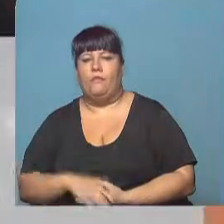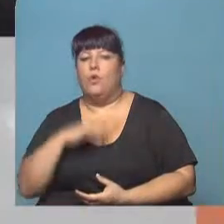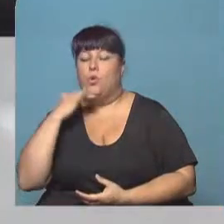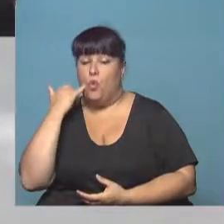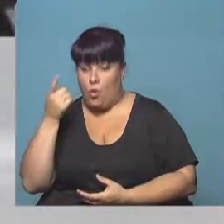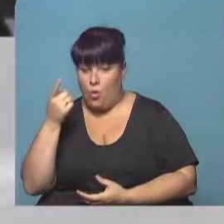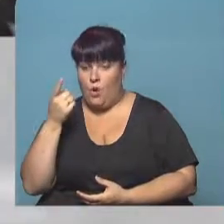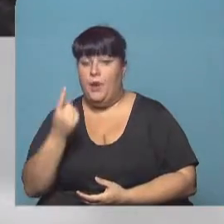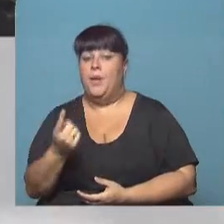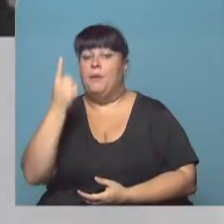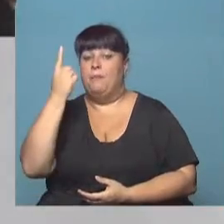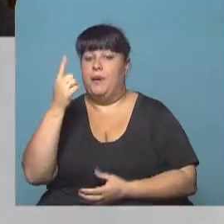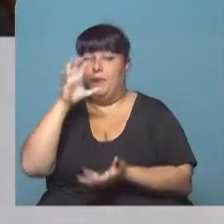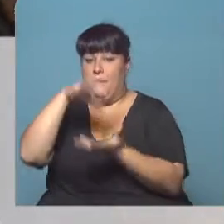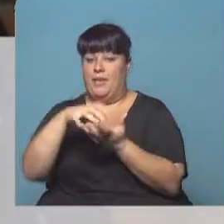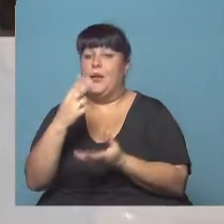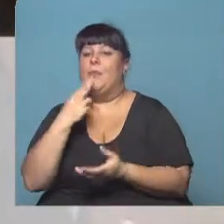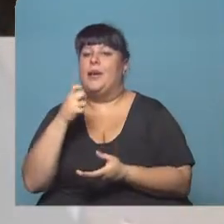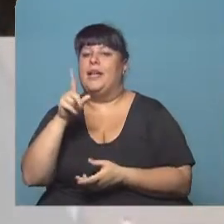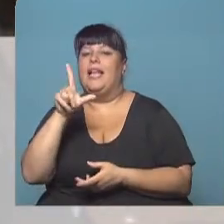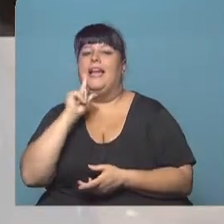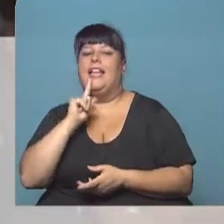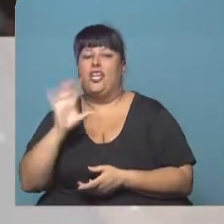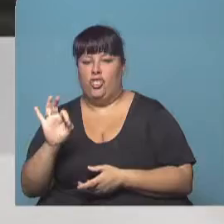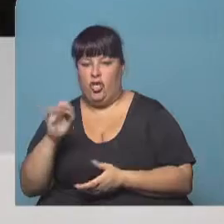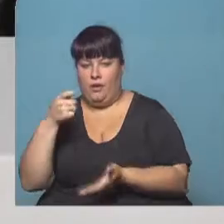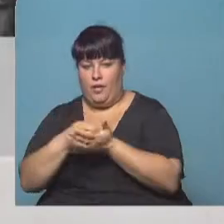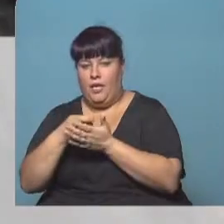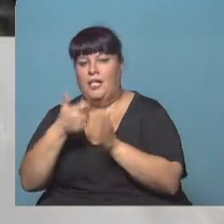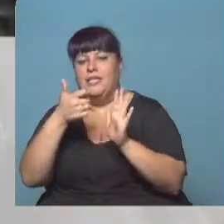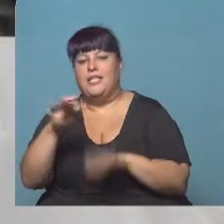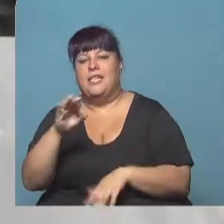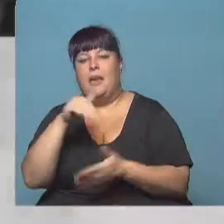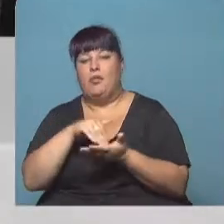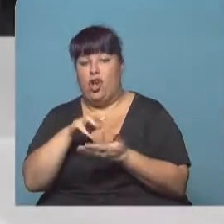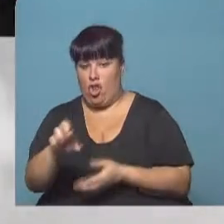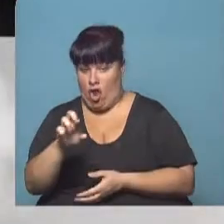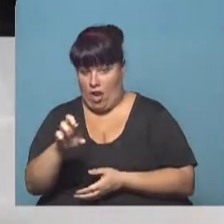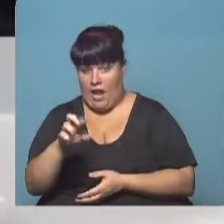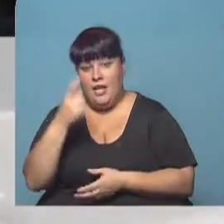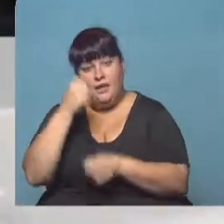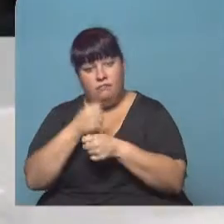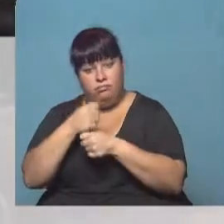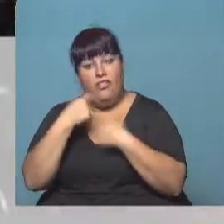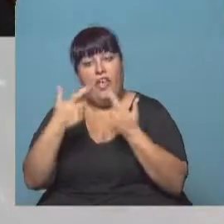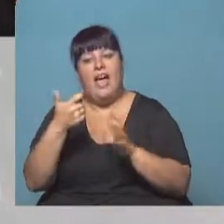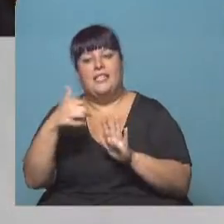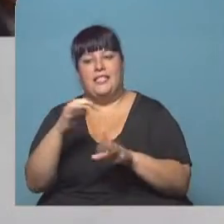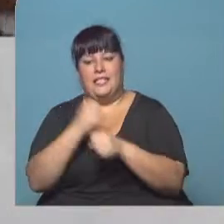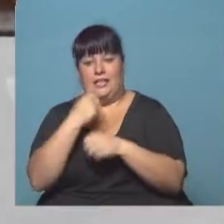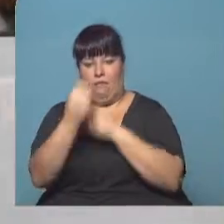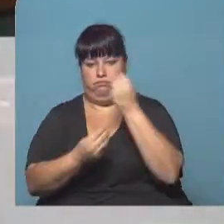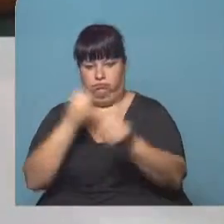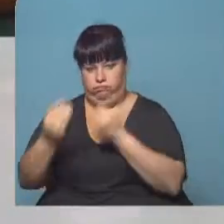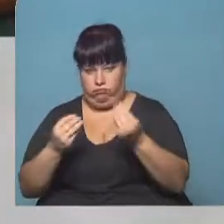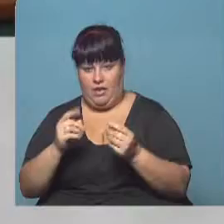Jujuy, primera planta de baterías de litio. Con una inversión de 60 millones de dólares, el emprendimiento generará